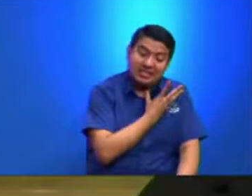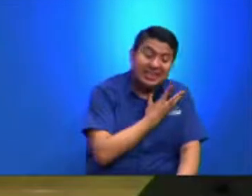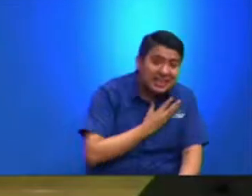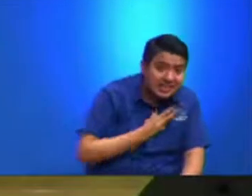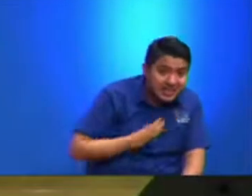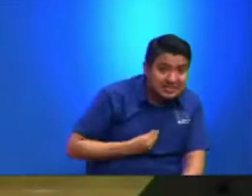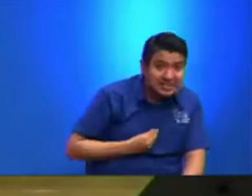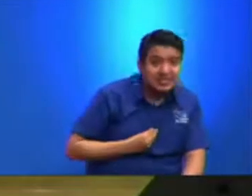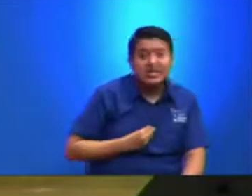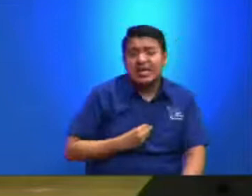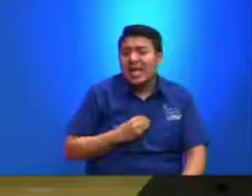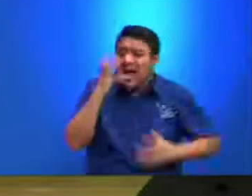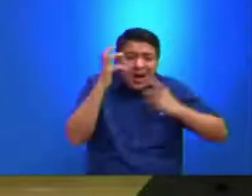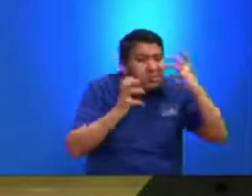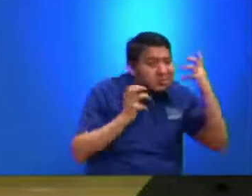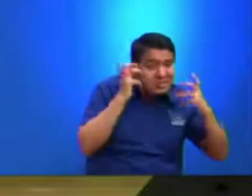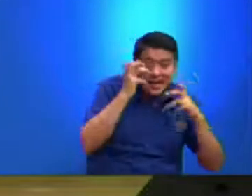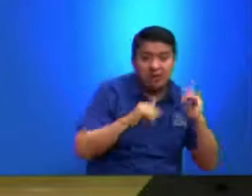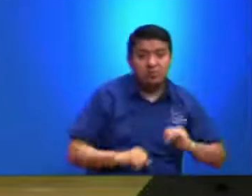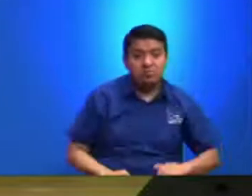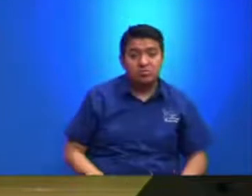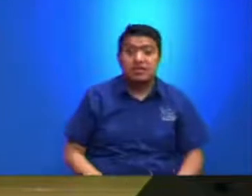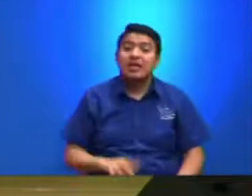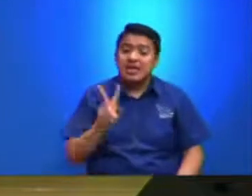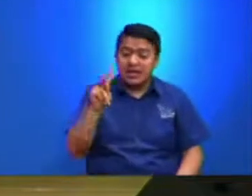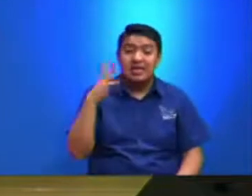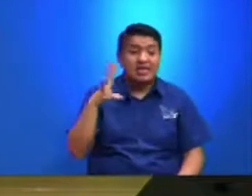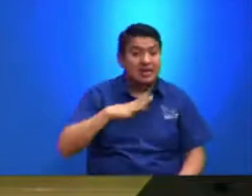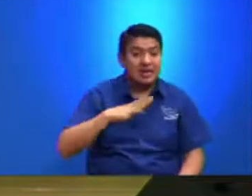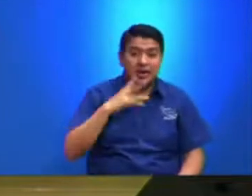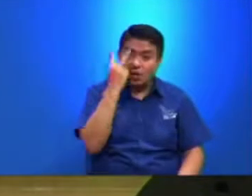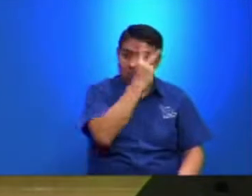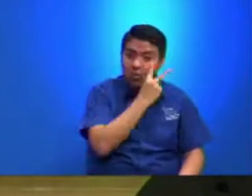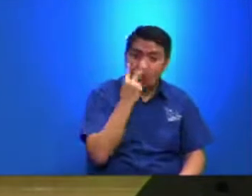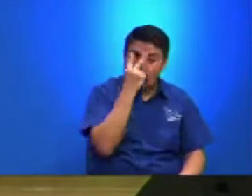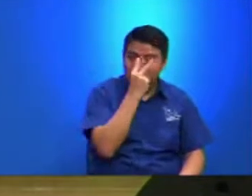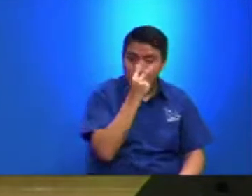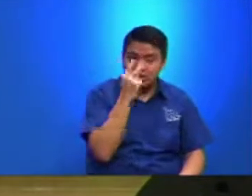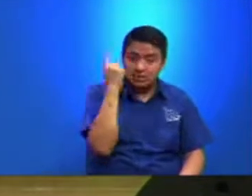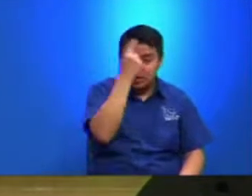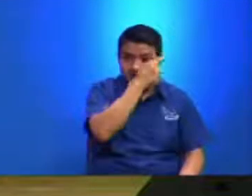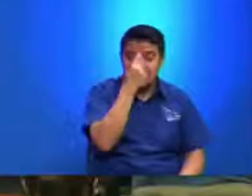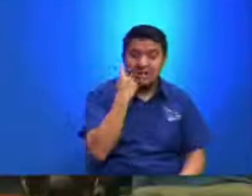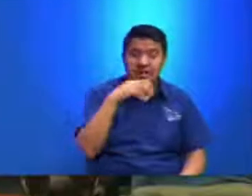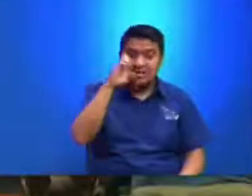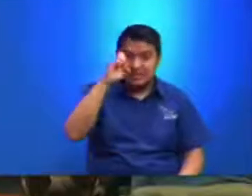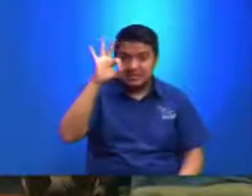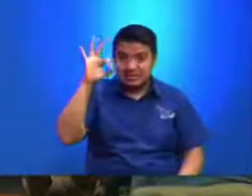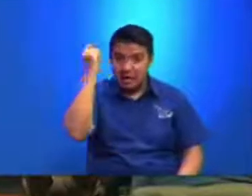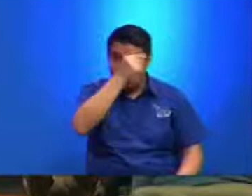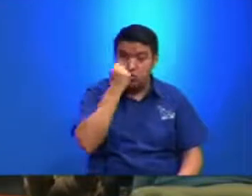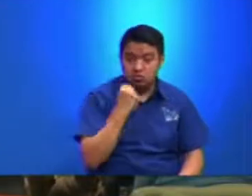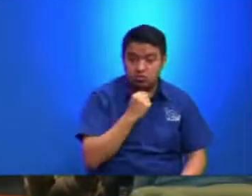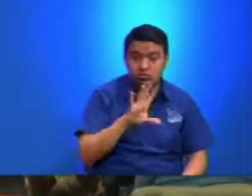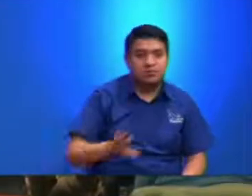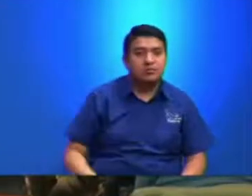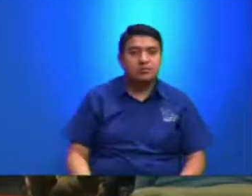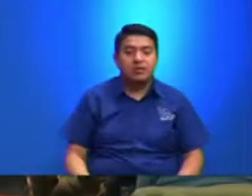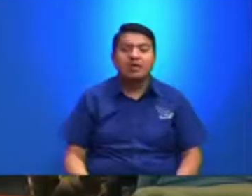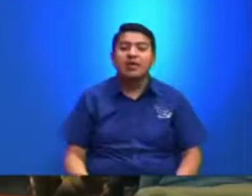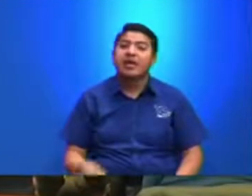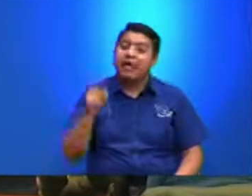Santo, me cambiaron otras cosas, y vinieron los dones. Y seguí